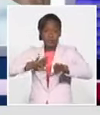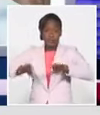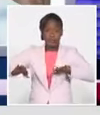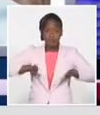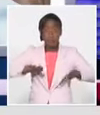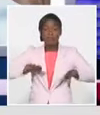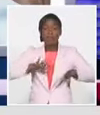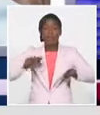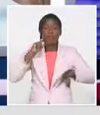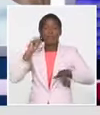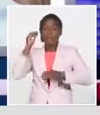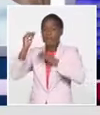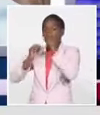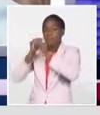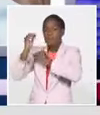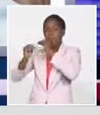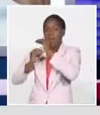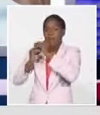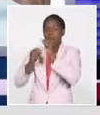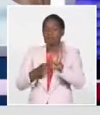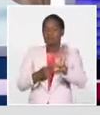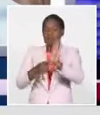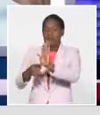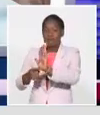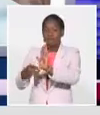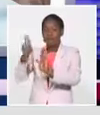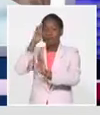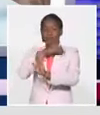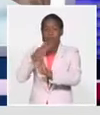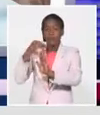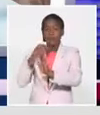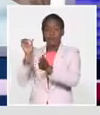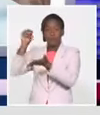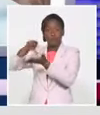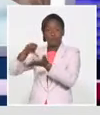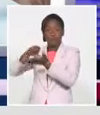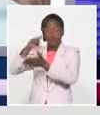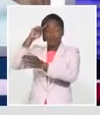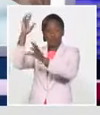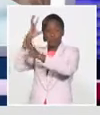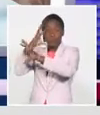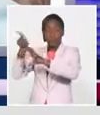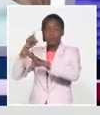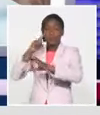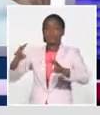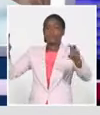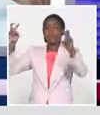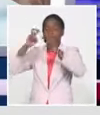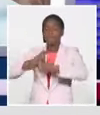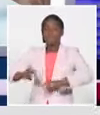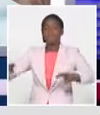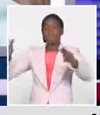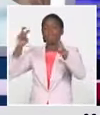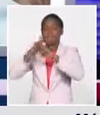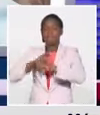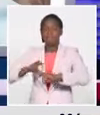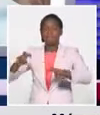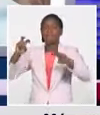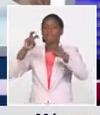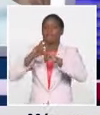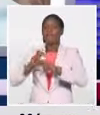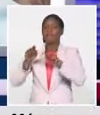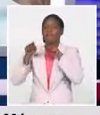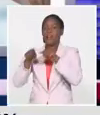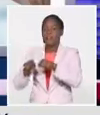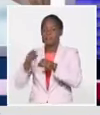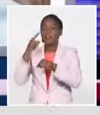nosotros estimamos que iba a estar entre un 80 y un 90% de la eficacia, entonces la autoridad reguladora ya ahí puede hacer